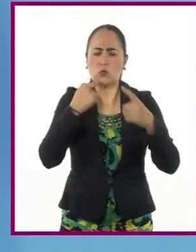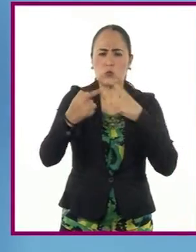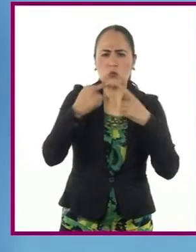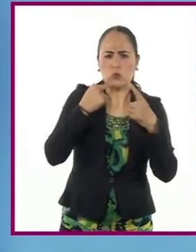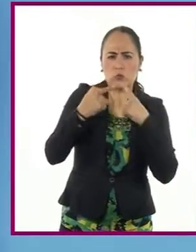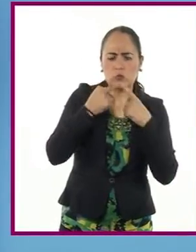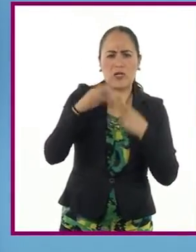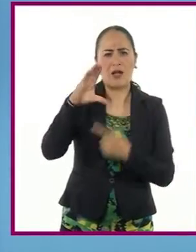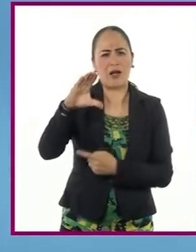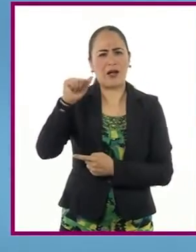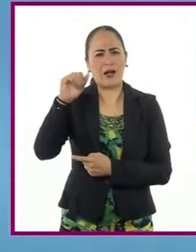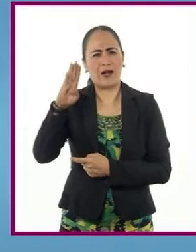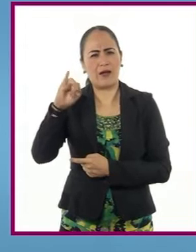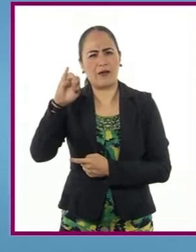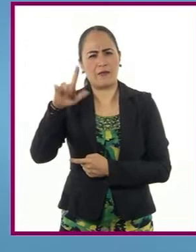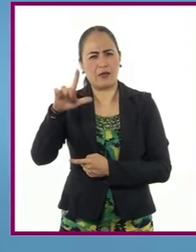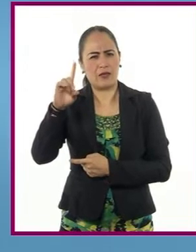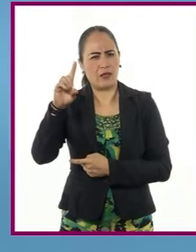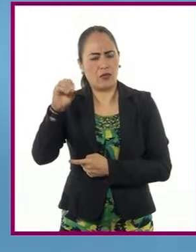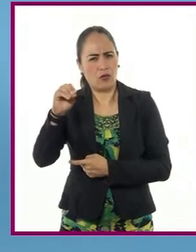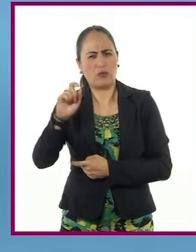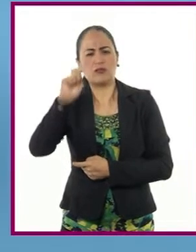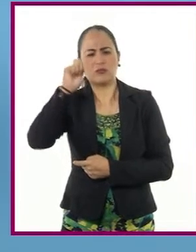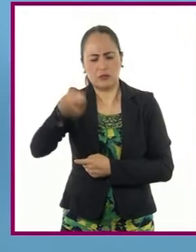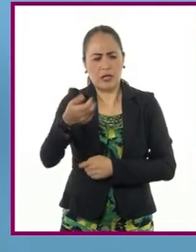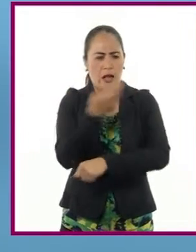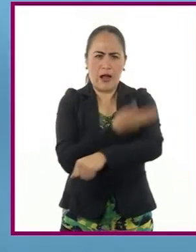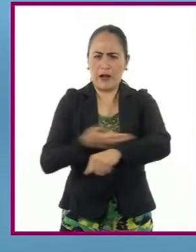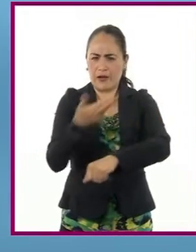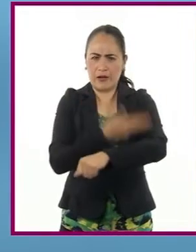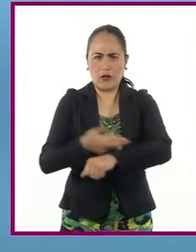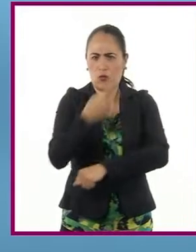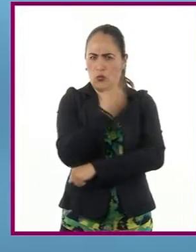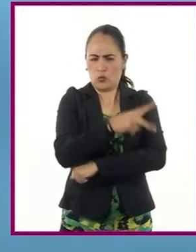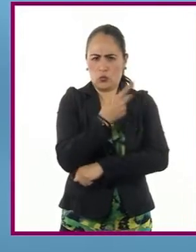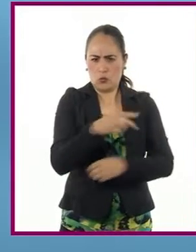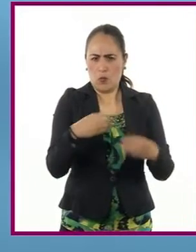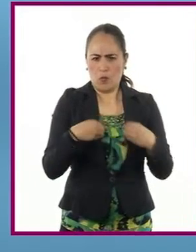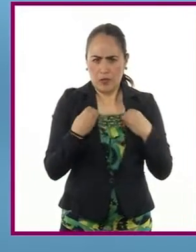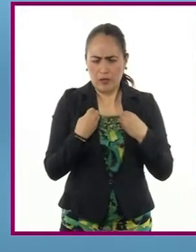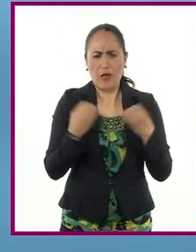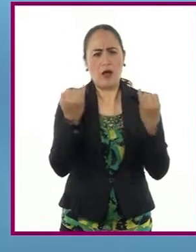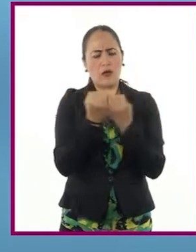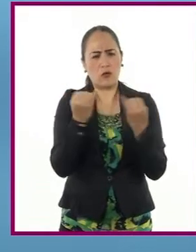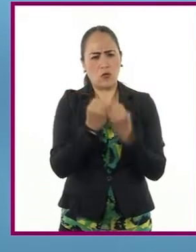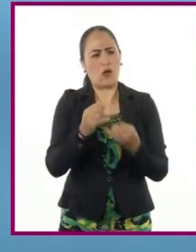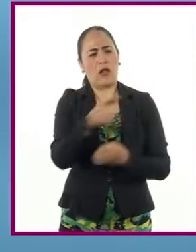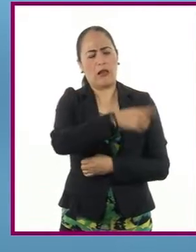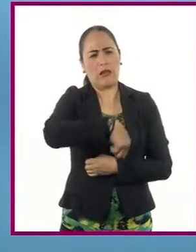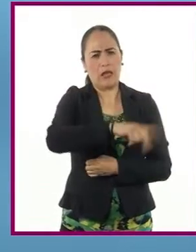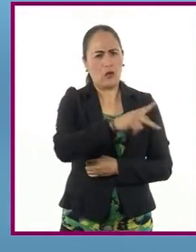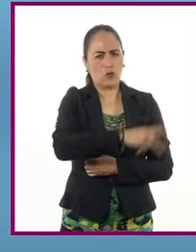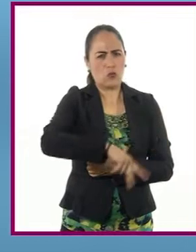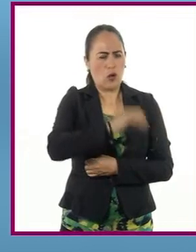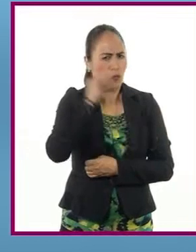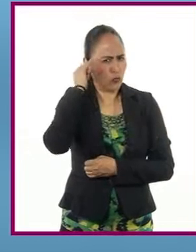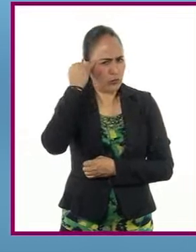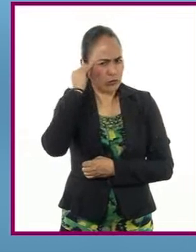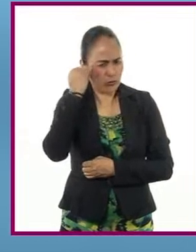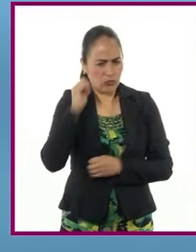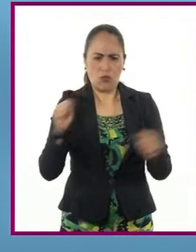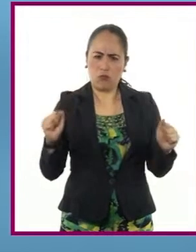Ello implicaba la reorganización de la vida indígena y la congregación de los indios en pueblos, donde